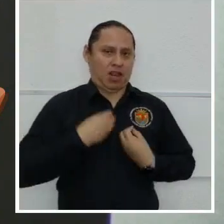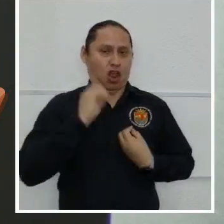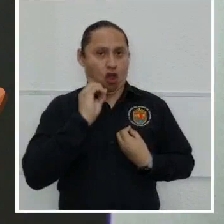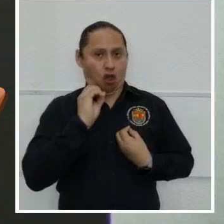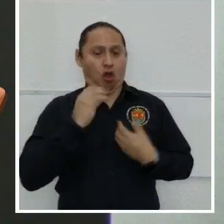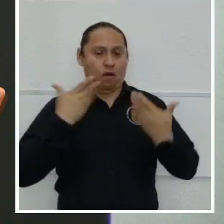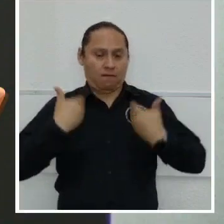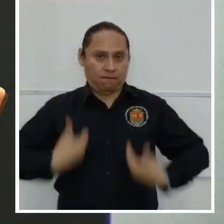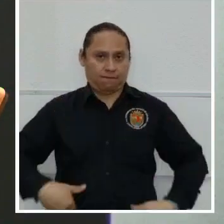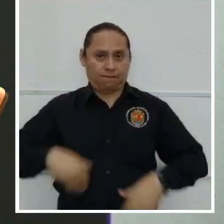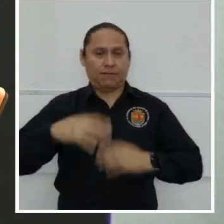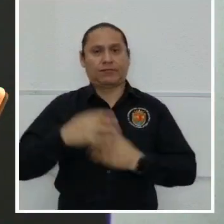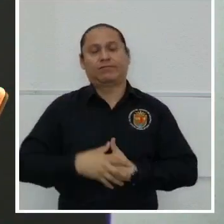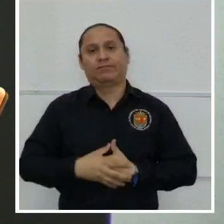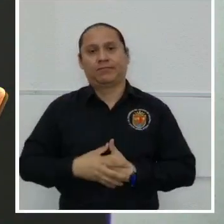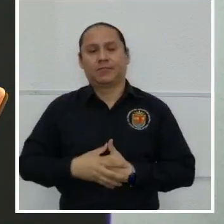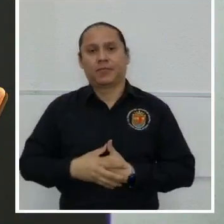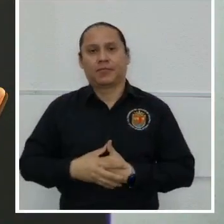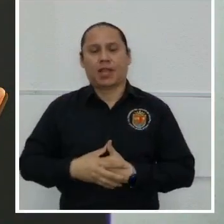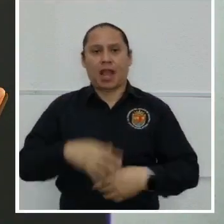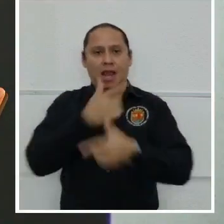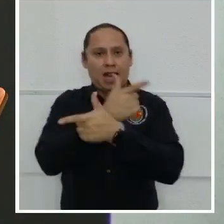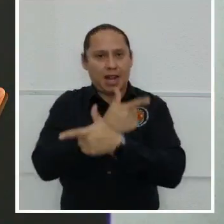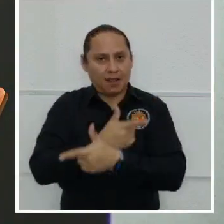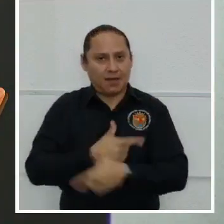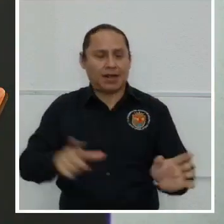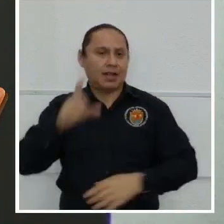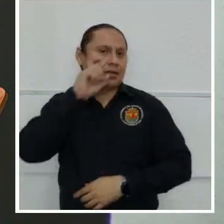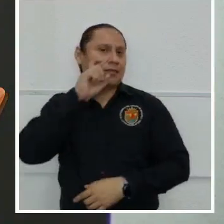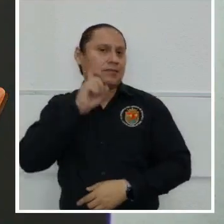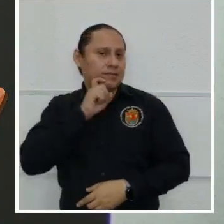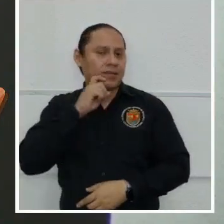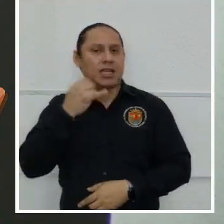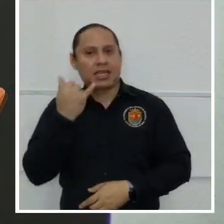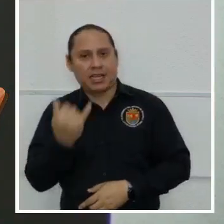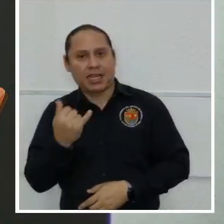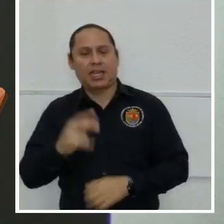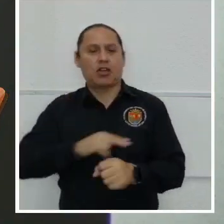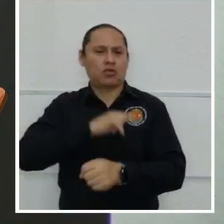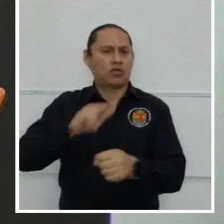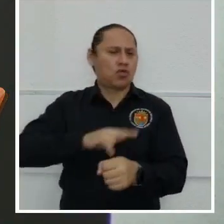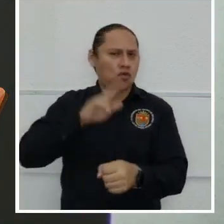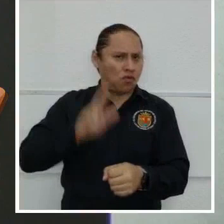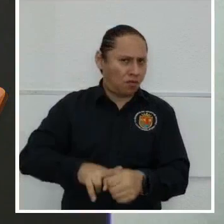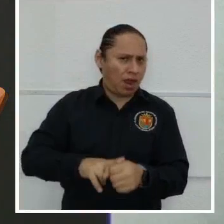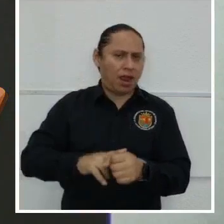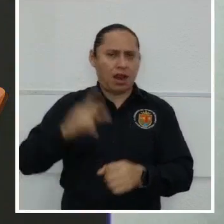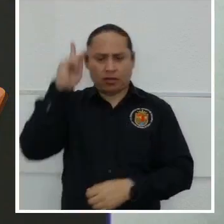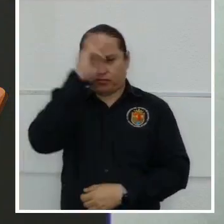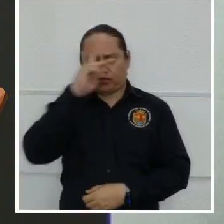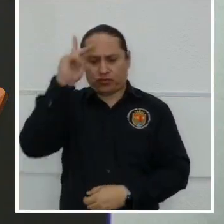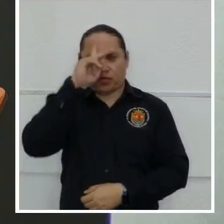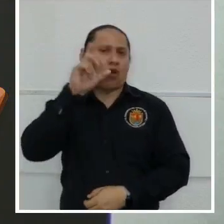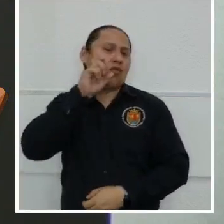integridad corporal, contra la libertad sexual y el normal desarrollo psicosexual